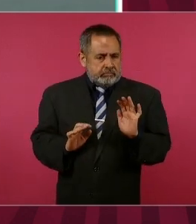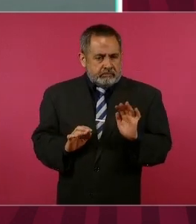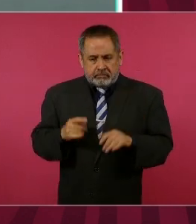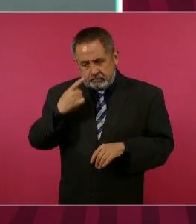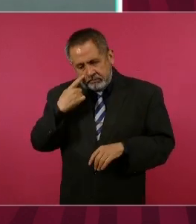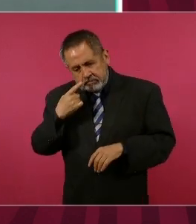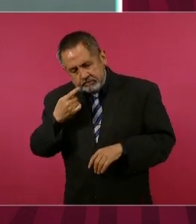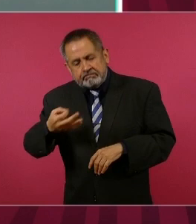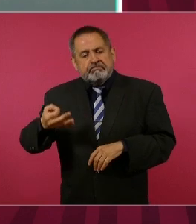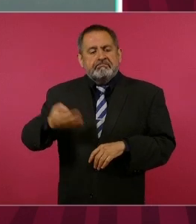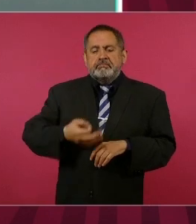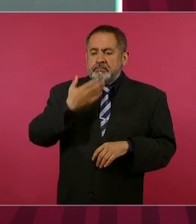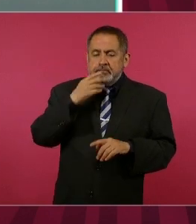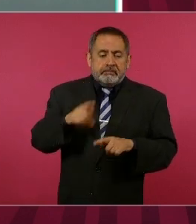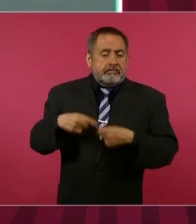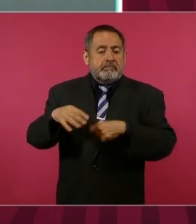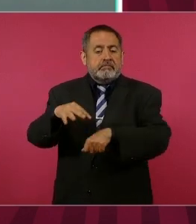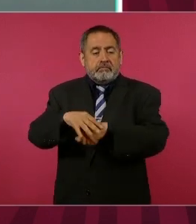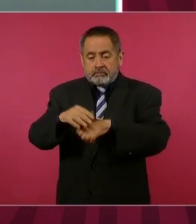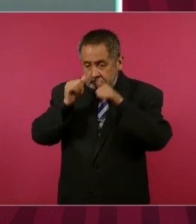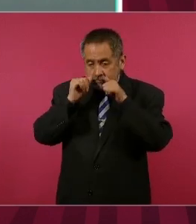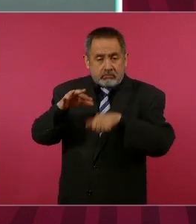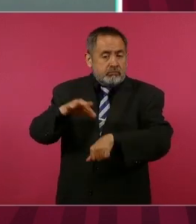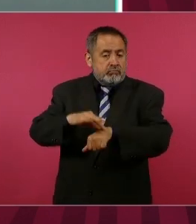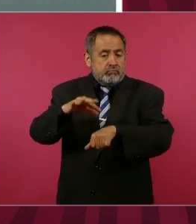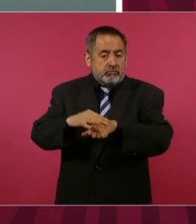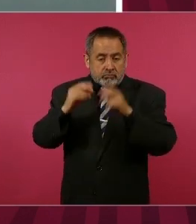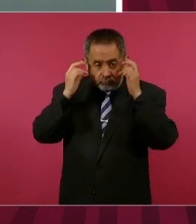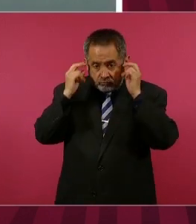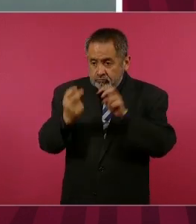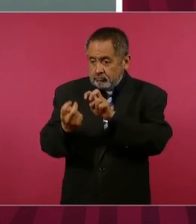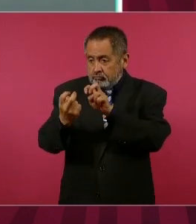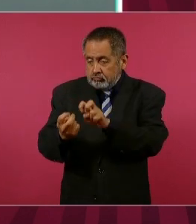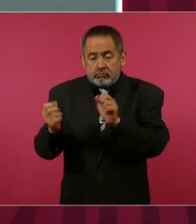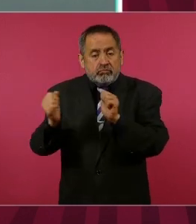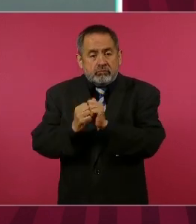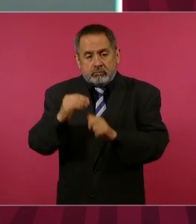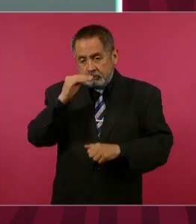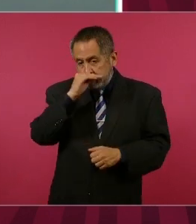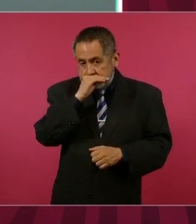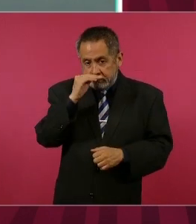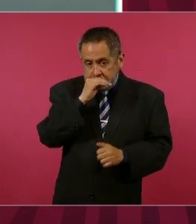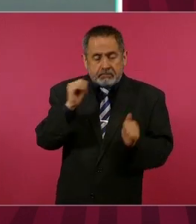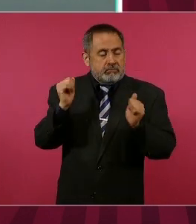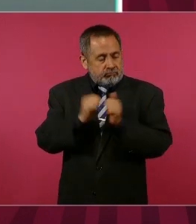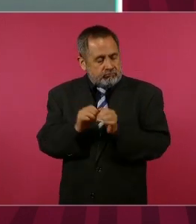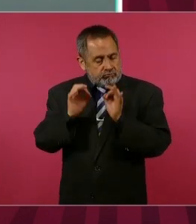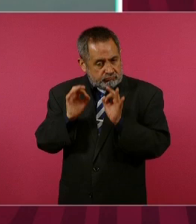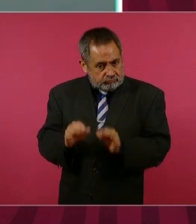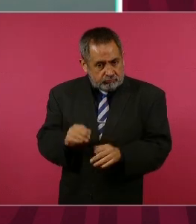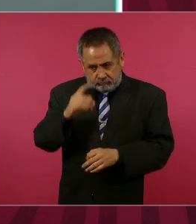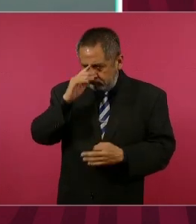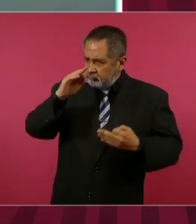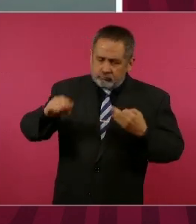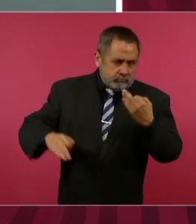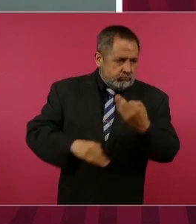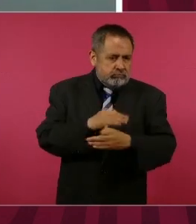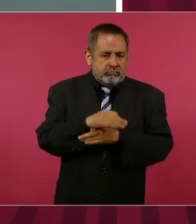servicios médicos gratuitos y de calidad para toda la población sin distinción